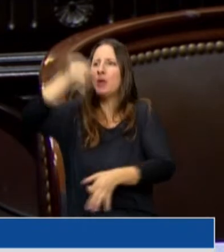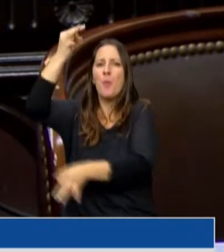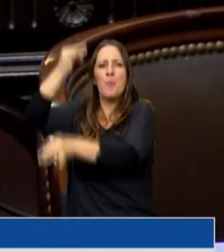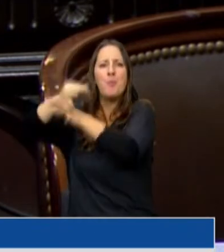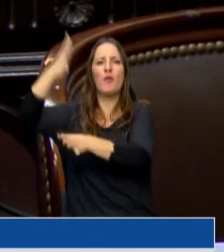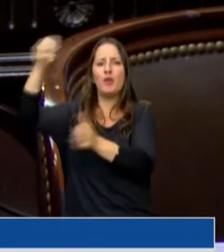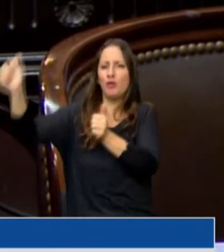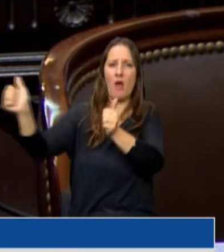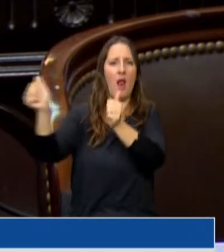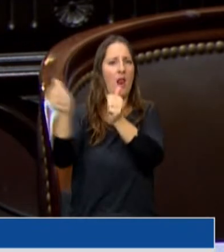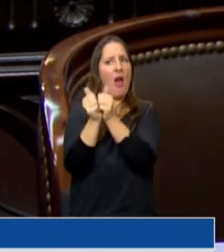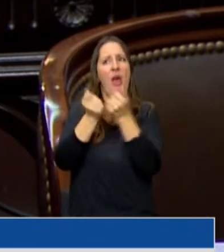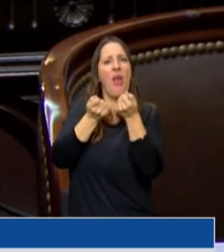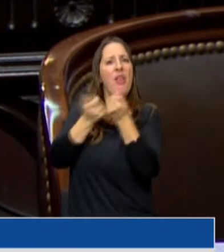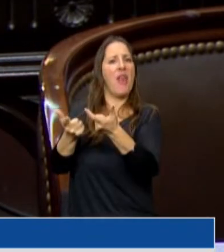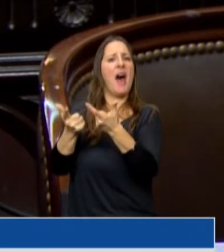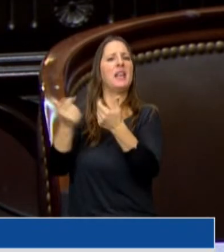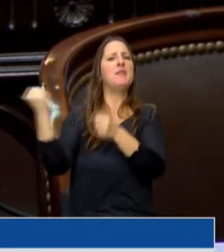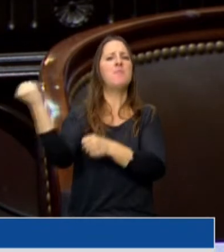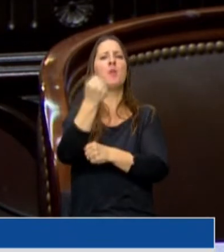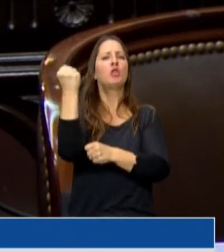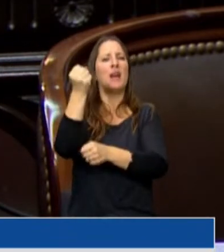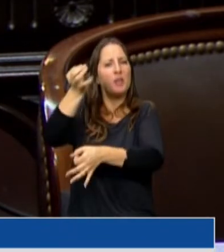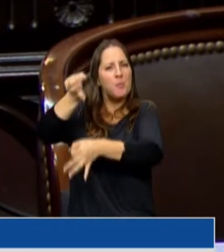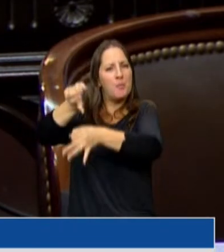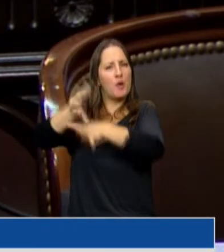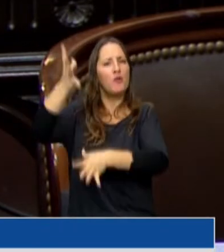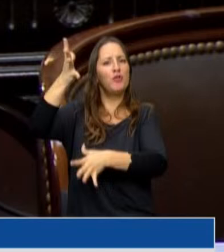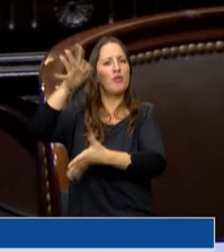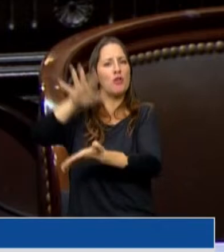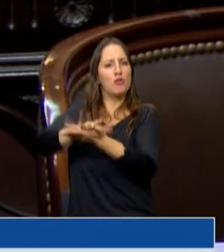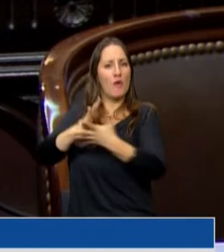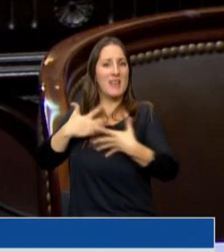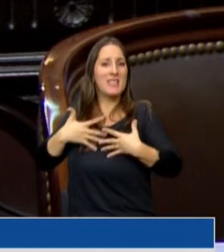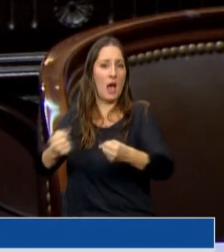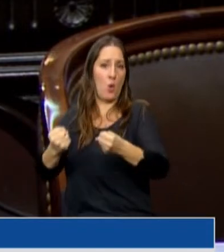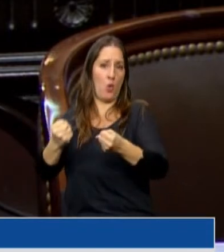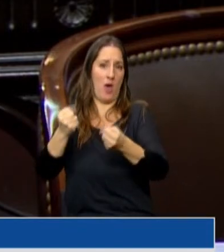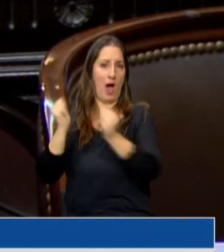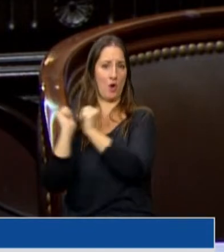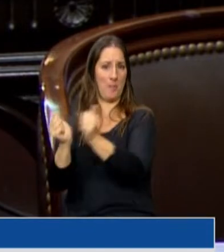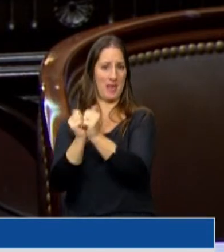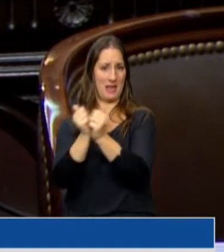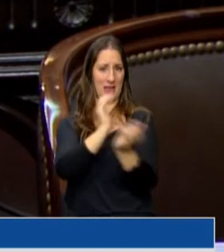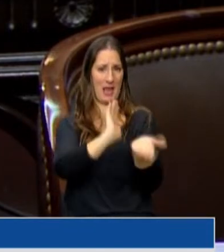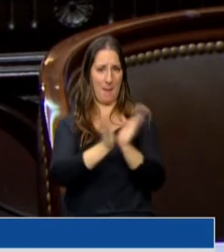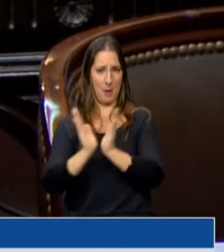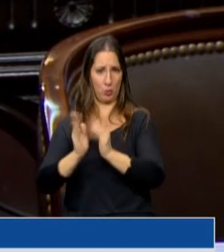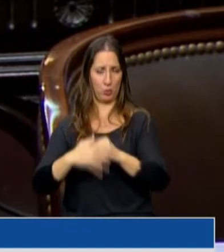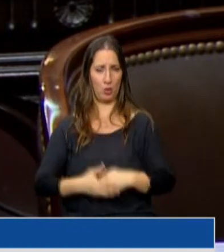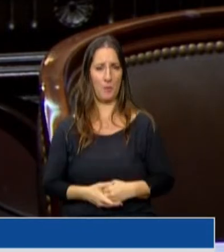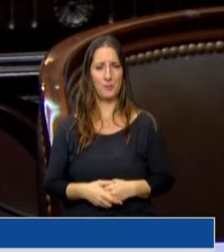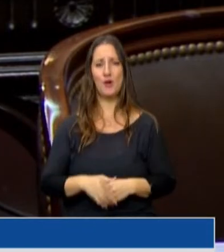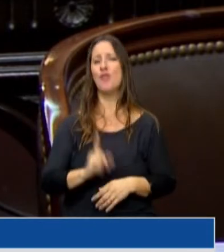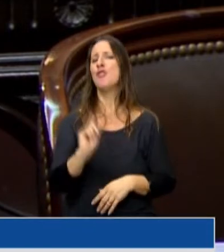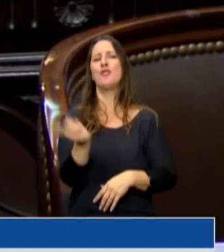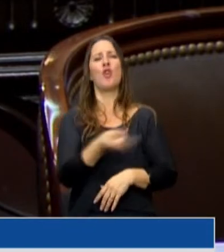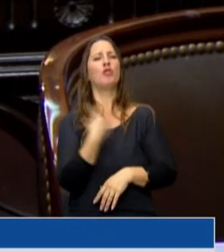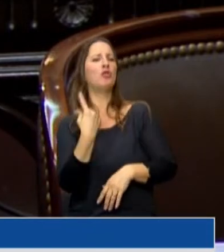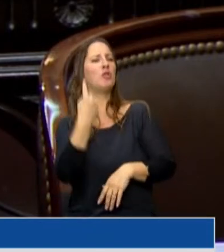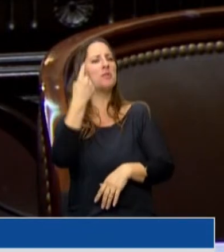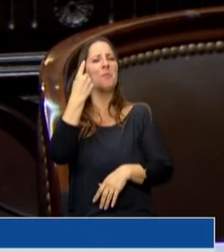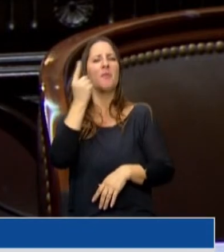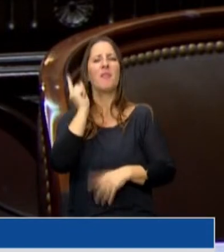profesional, jerarquizando esta profesión del campo de la salud. No podemos seguir pensando